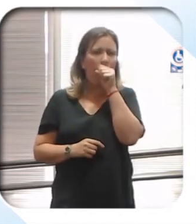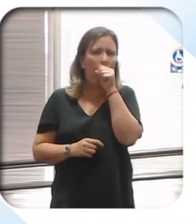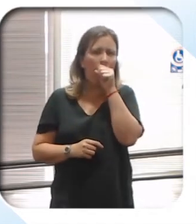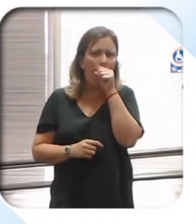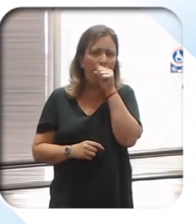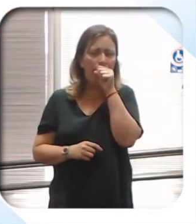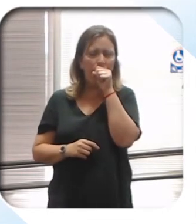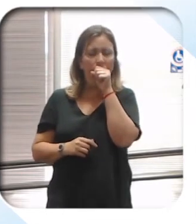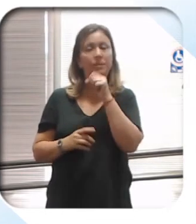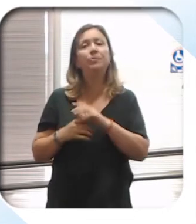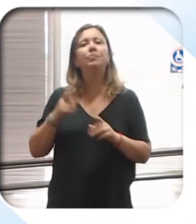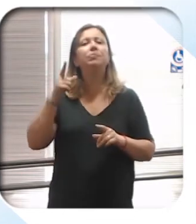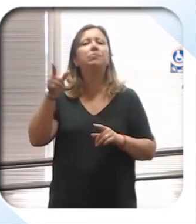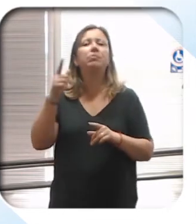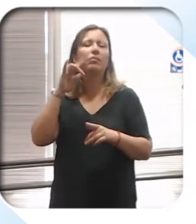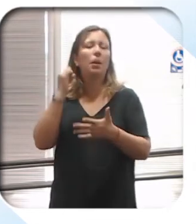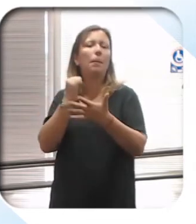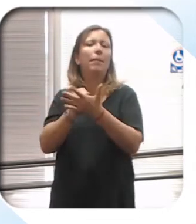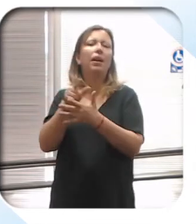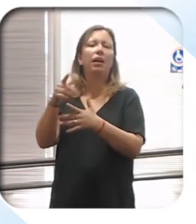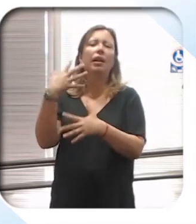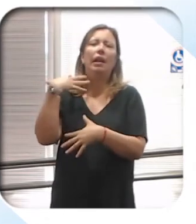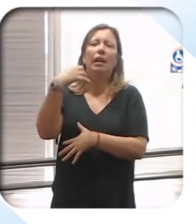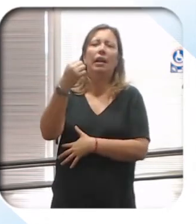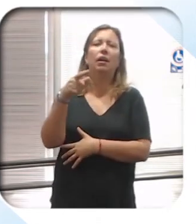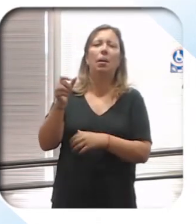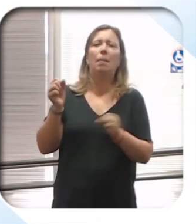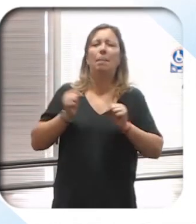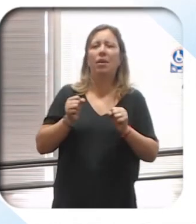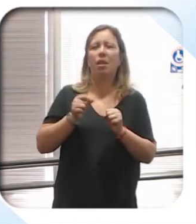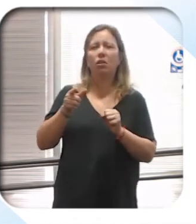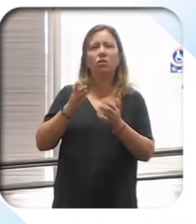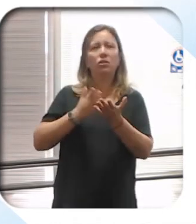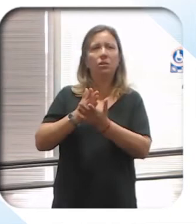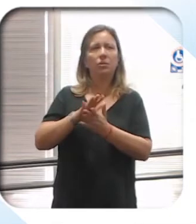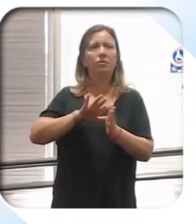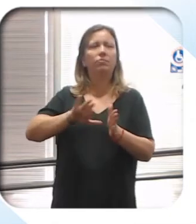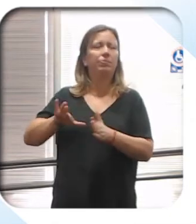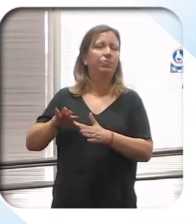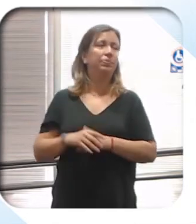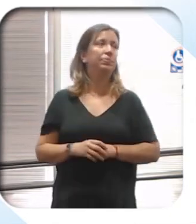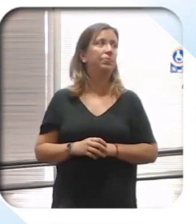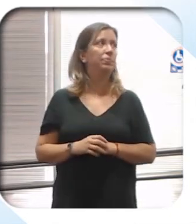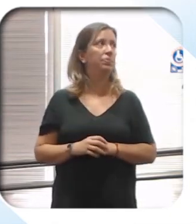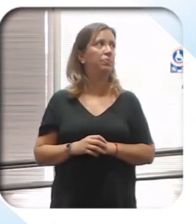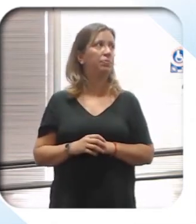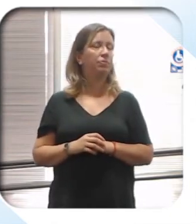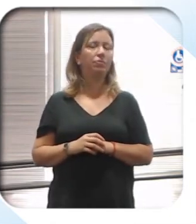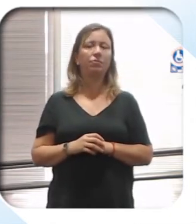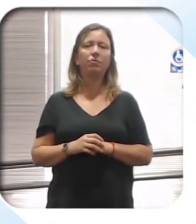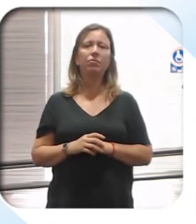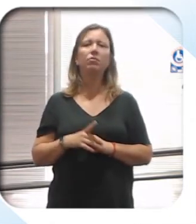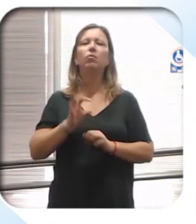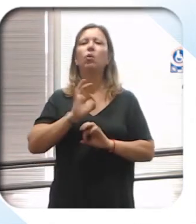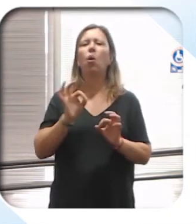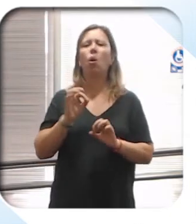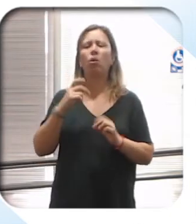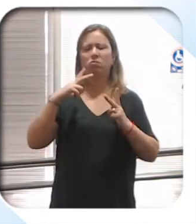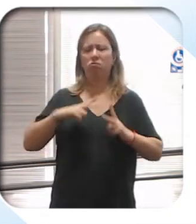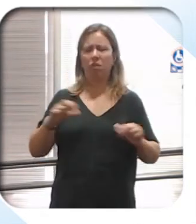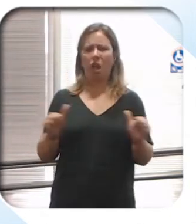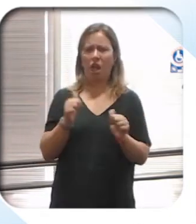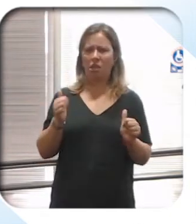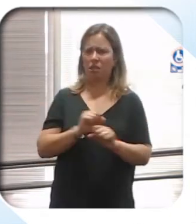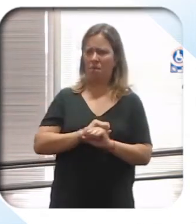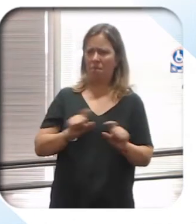Prejuicios. A veces miedo al impulso sexual exacerbado, que no lo es, por cierto, por conductas